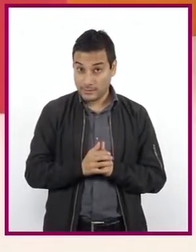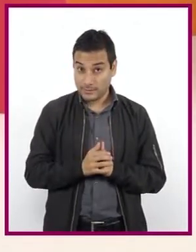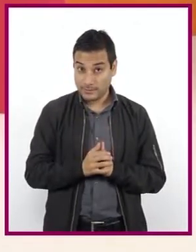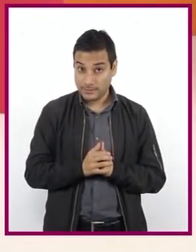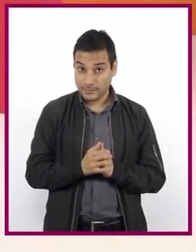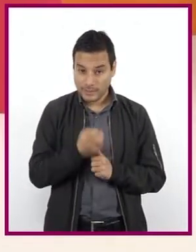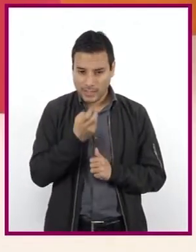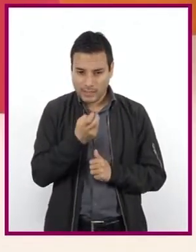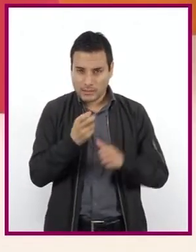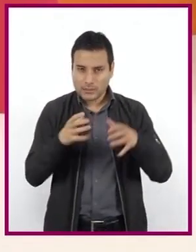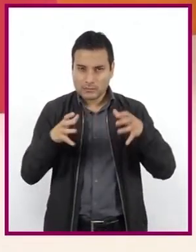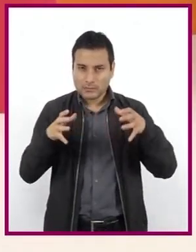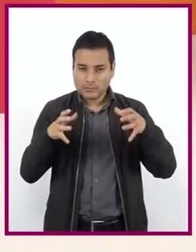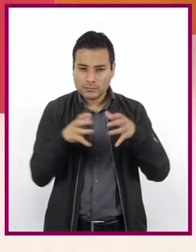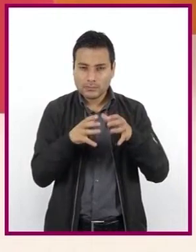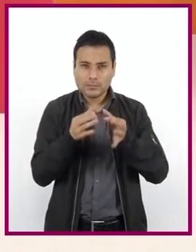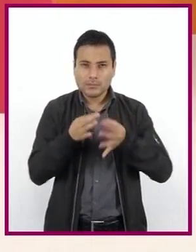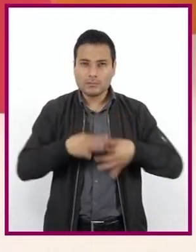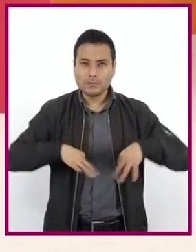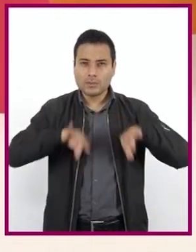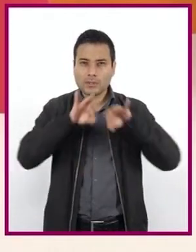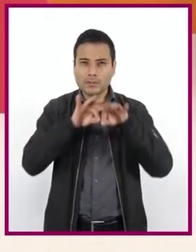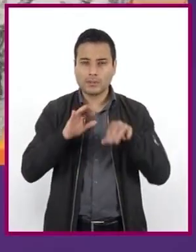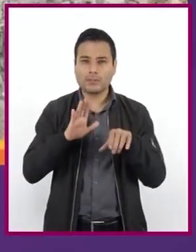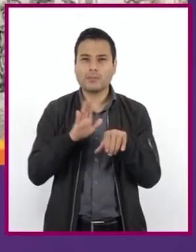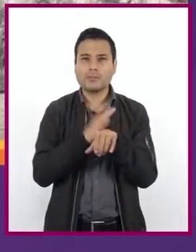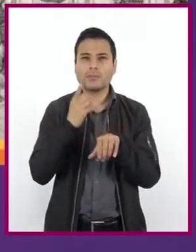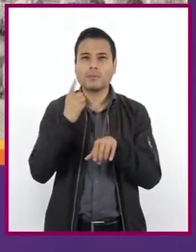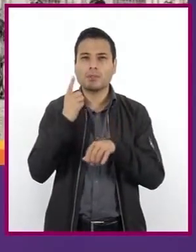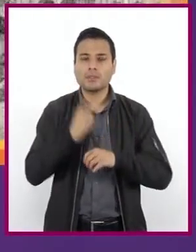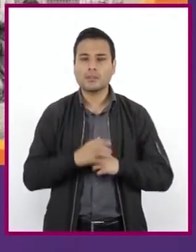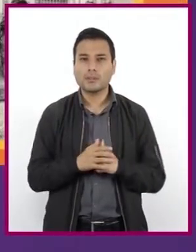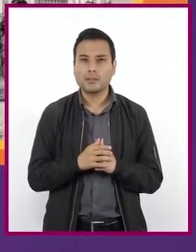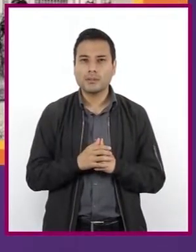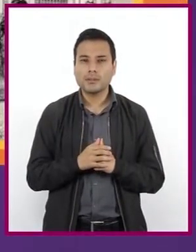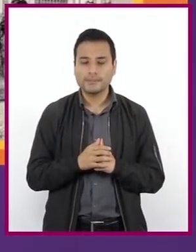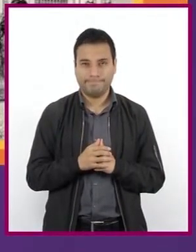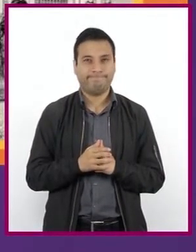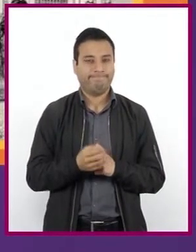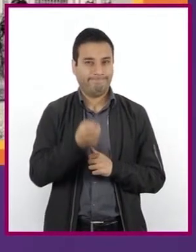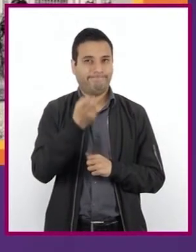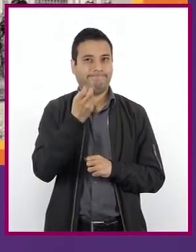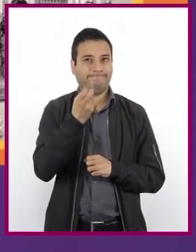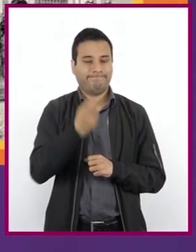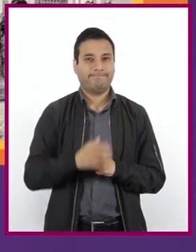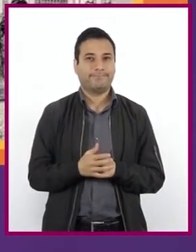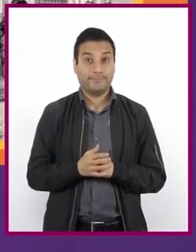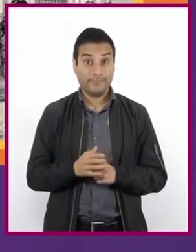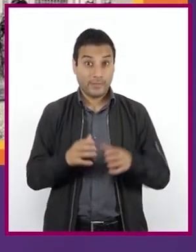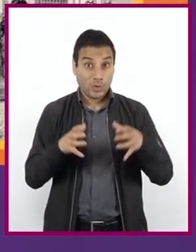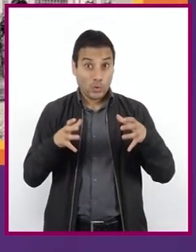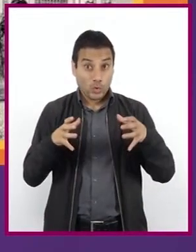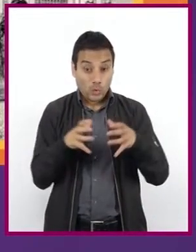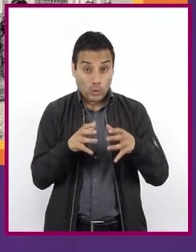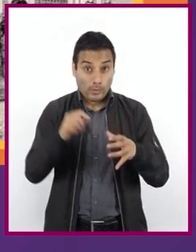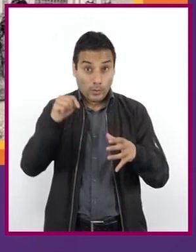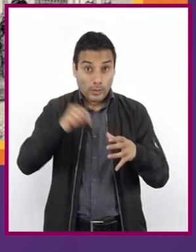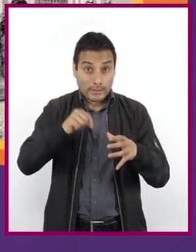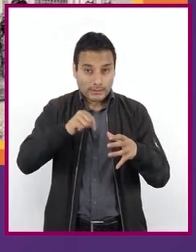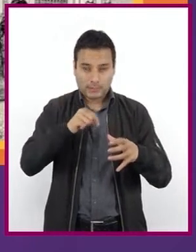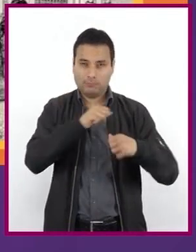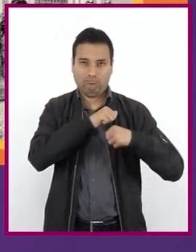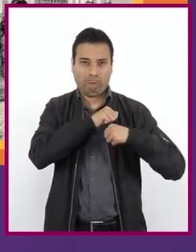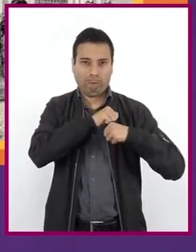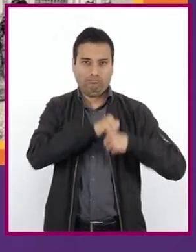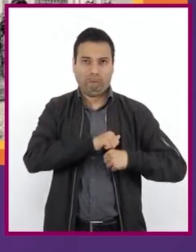de esta institución en el comercio? En efecto, el consulado era responsable